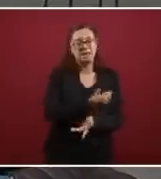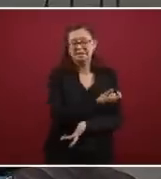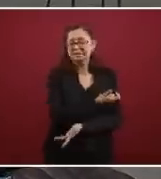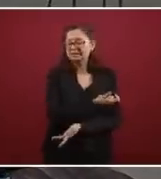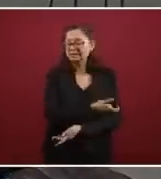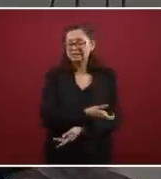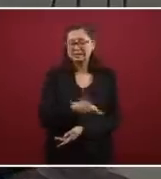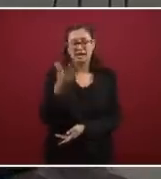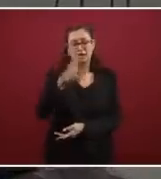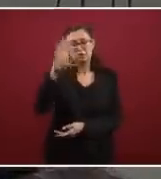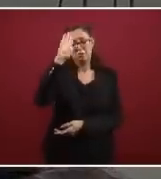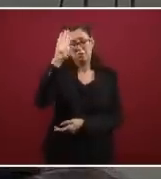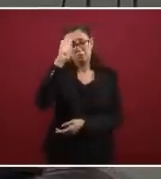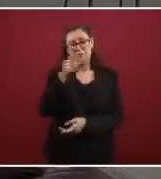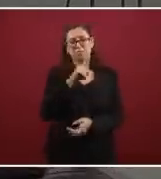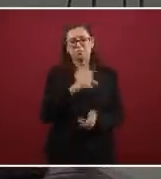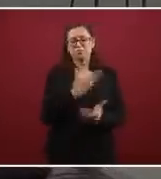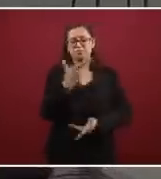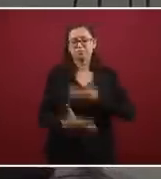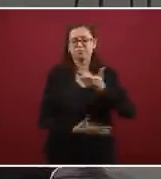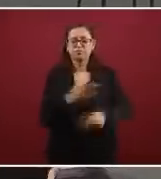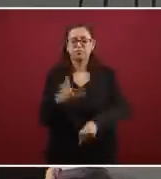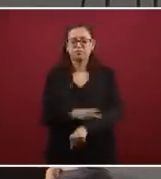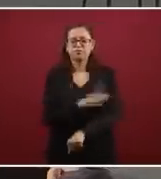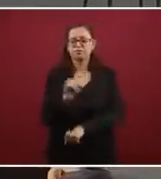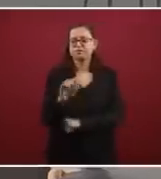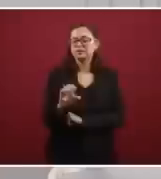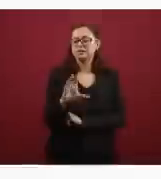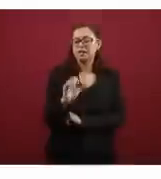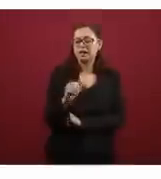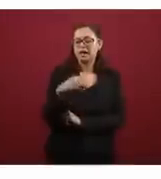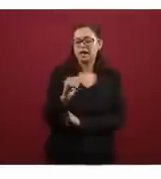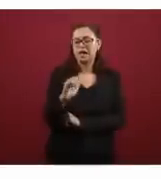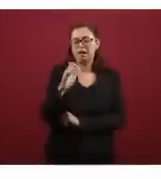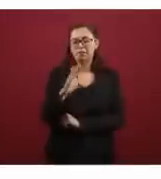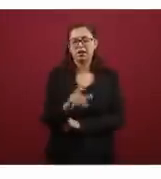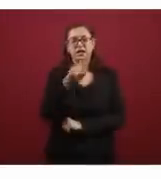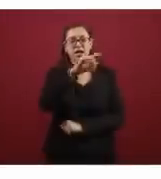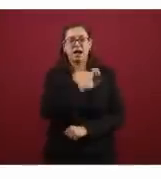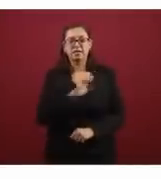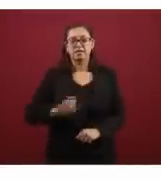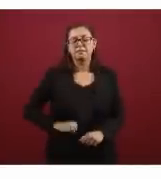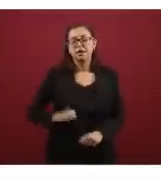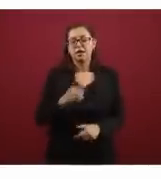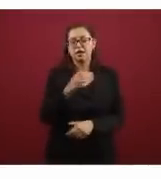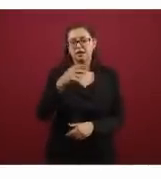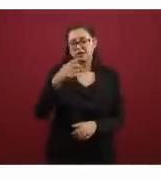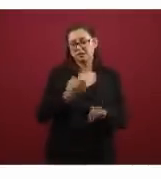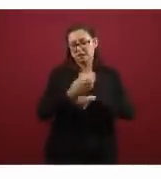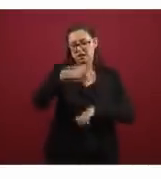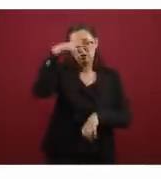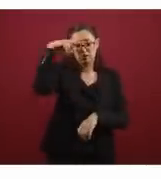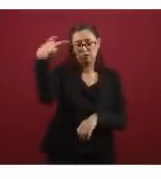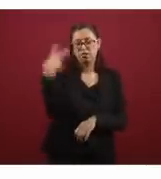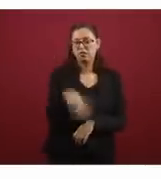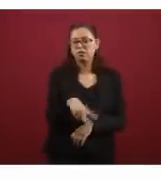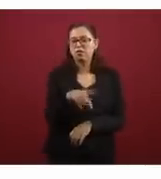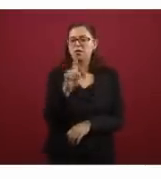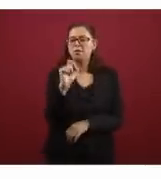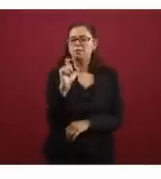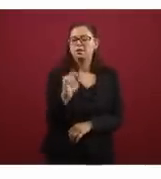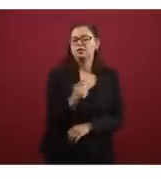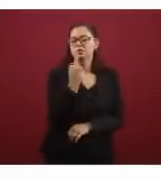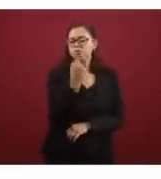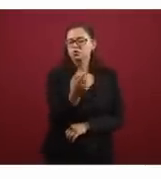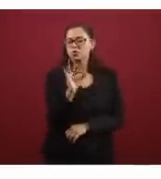al público es Servicios Energéticos de Tecamac, en Ecatepec, México, con un precio al público de 21.49 por litro